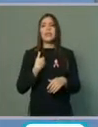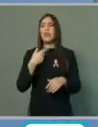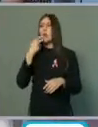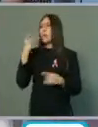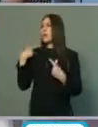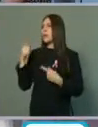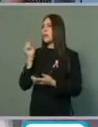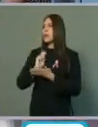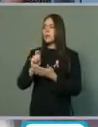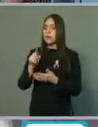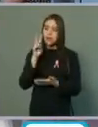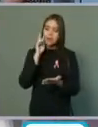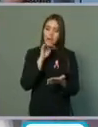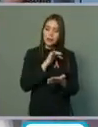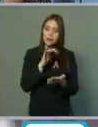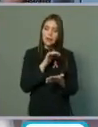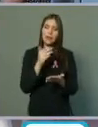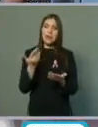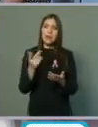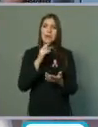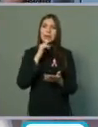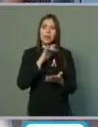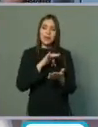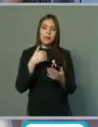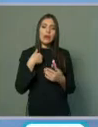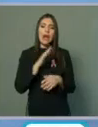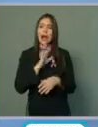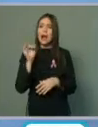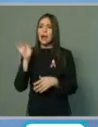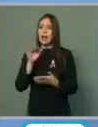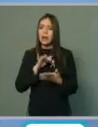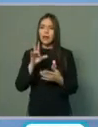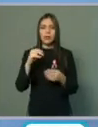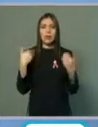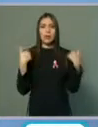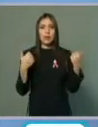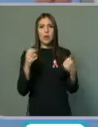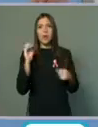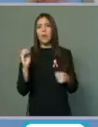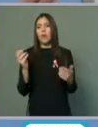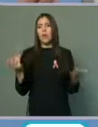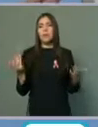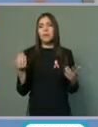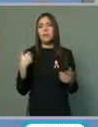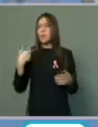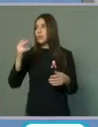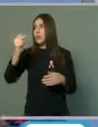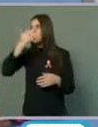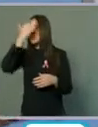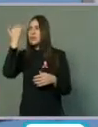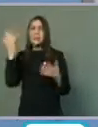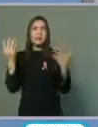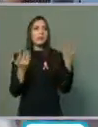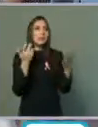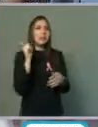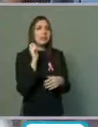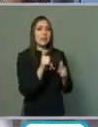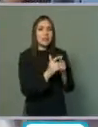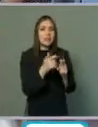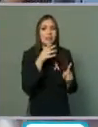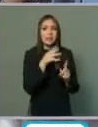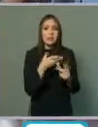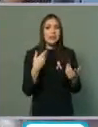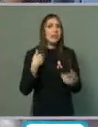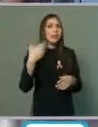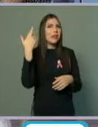Es mejor el decir, lo leí y no lo entendí, no sé de qué, o sea, no sé de qué verse el libro, no lo he